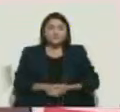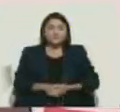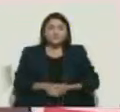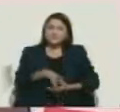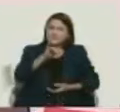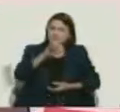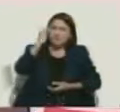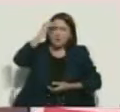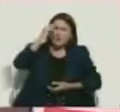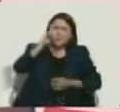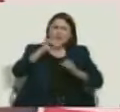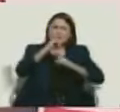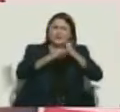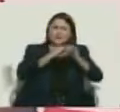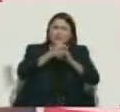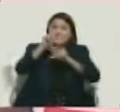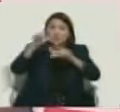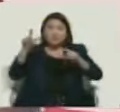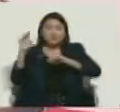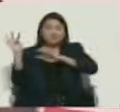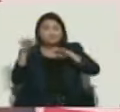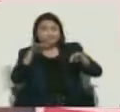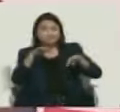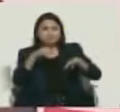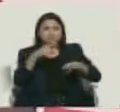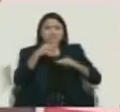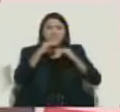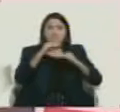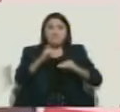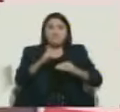Esa misma opinión internacional los vio y no dicen nada.